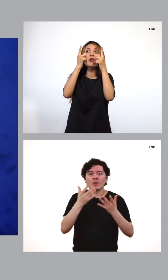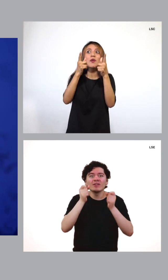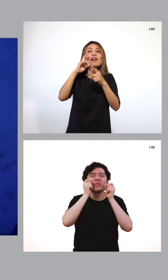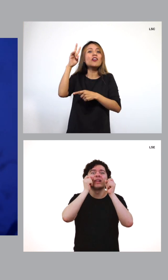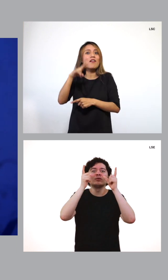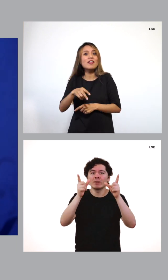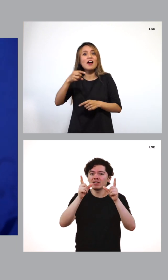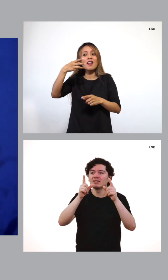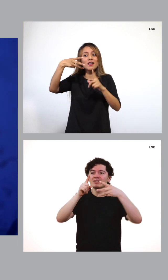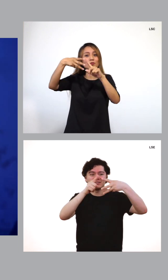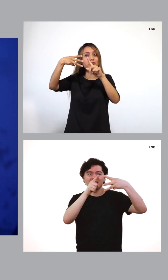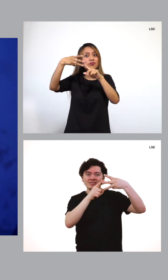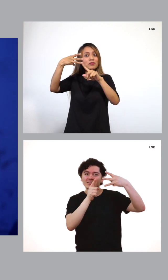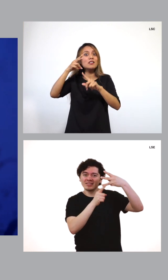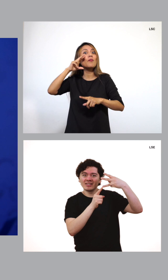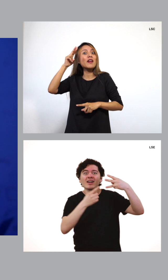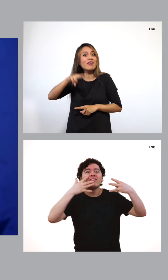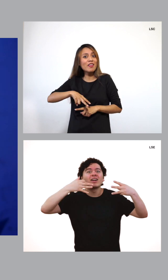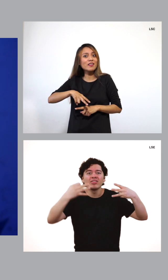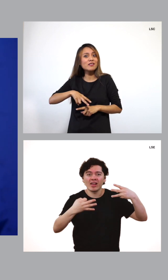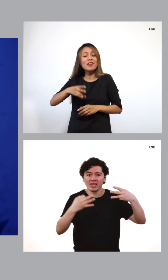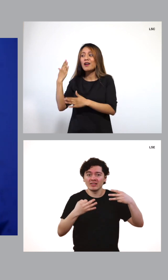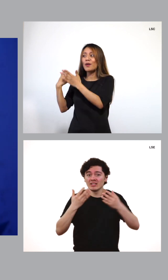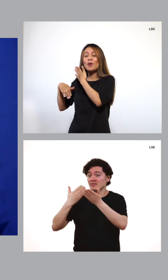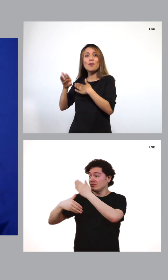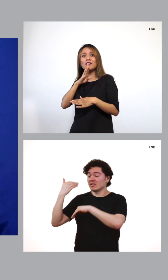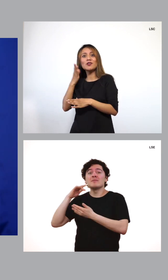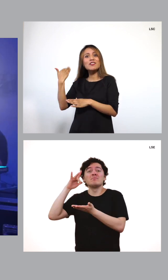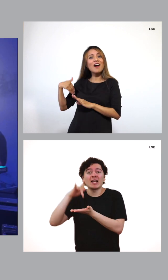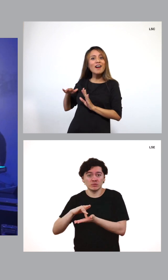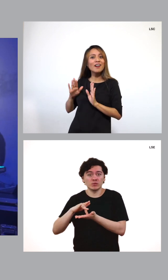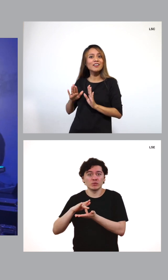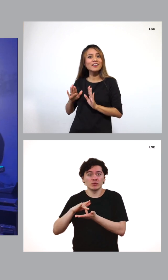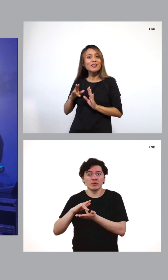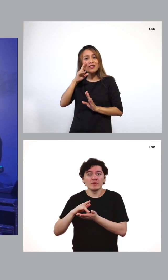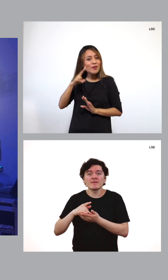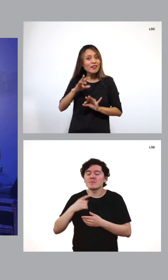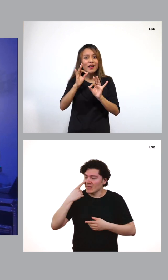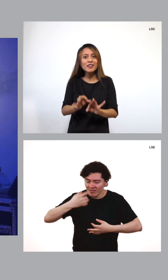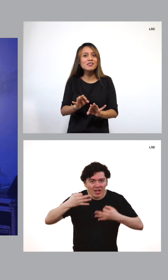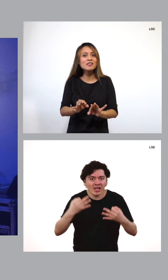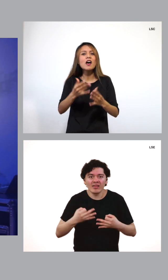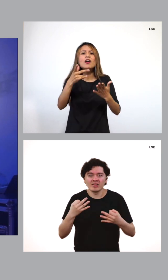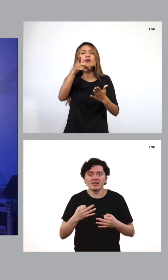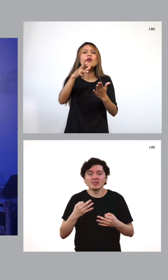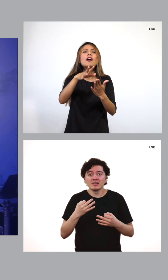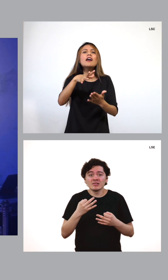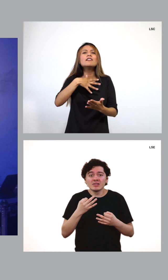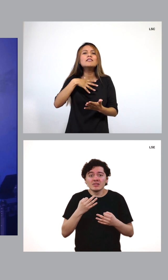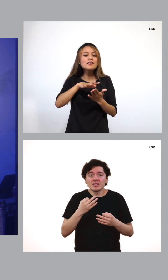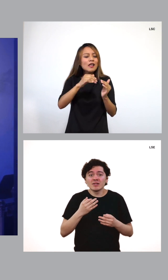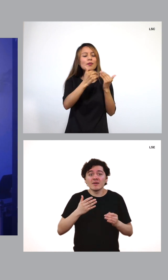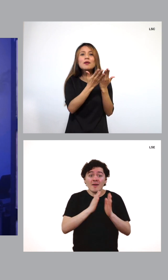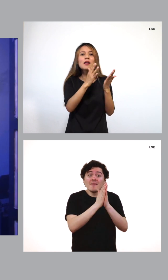tres verdades y quiero que las confieses una y otra vez sobre tu vida. Esto es lo que vamos a hacer. Vamos a empezar a levantar nuestra voz. Y si estás al otro lado de